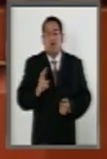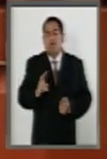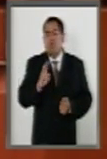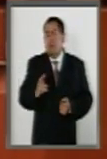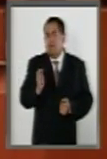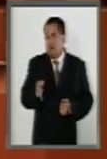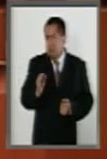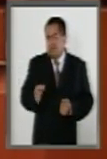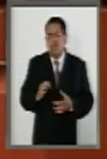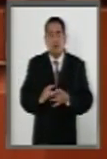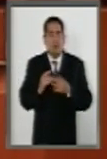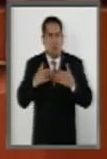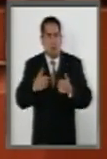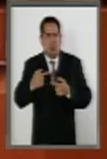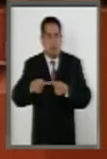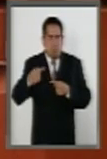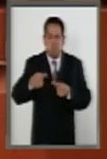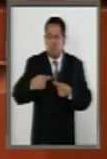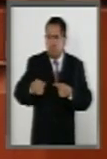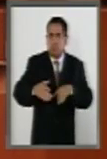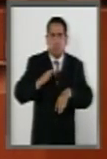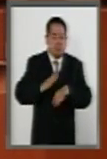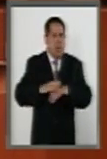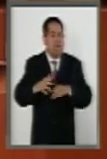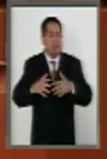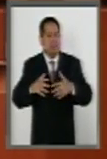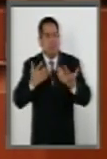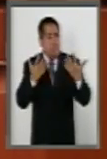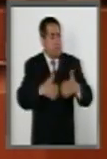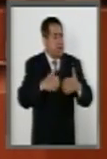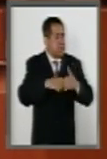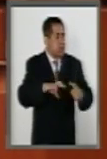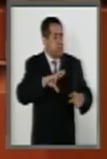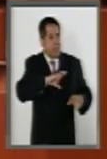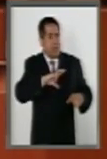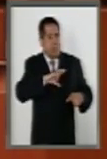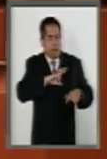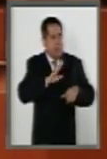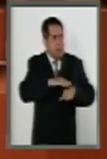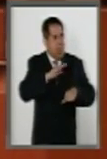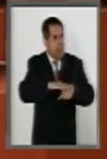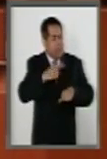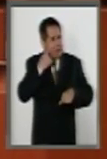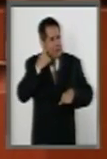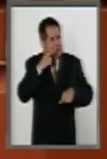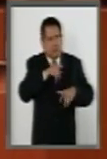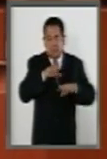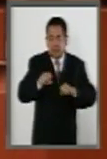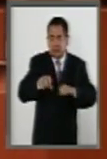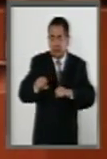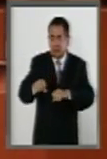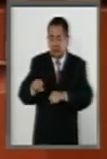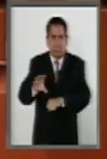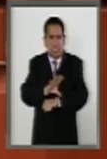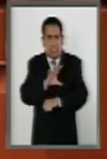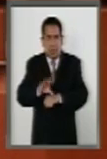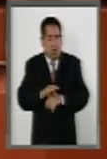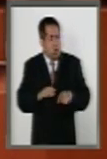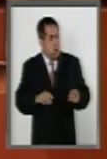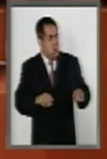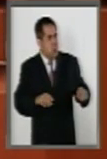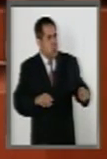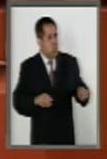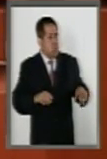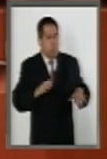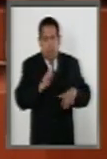cada vez habrá más empresas privadas participando en el sector energético, lo que incrementará las